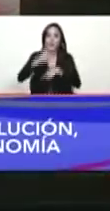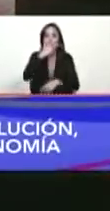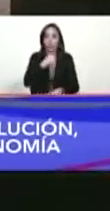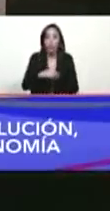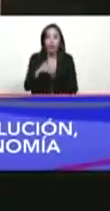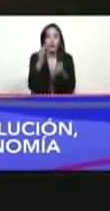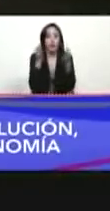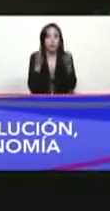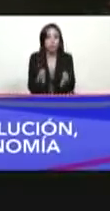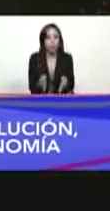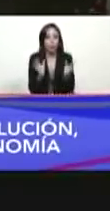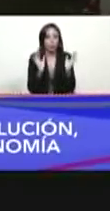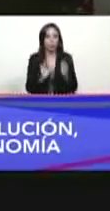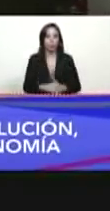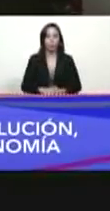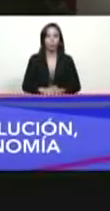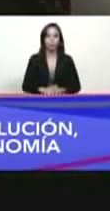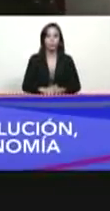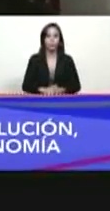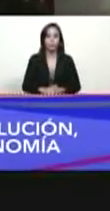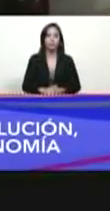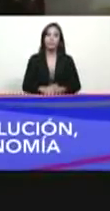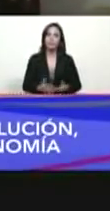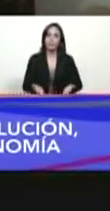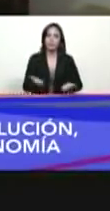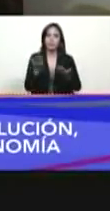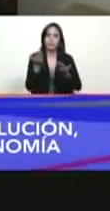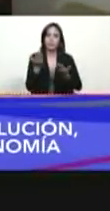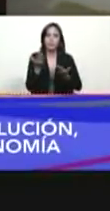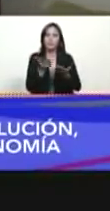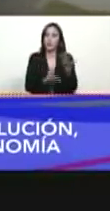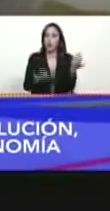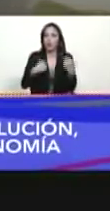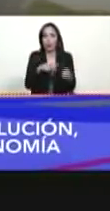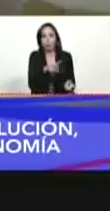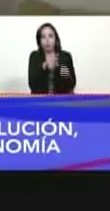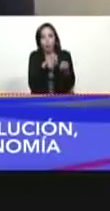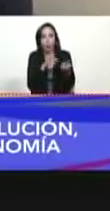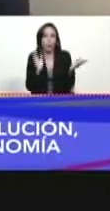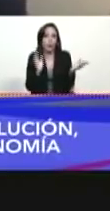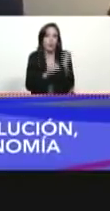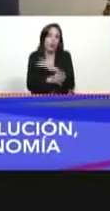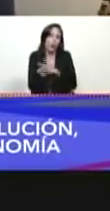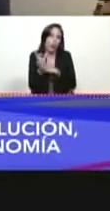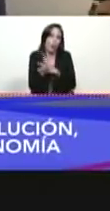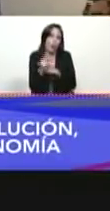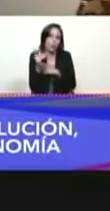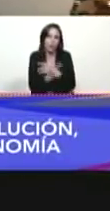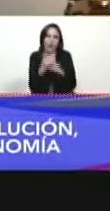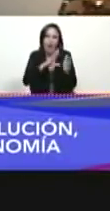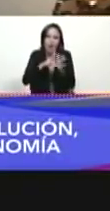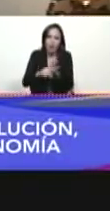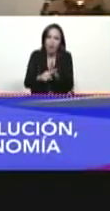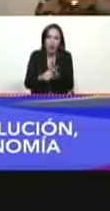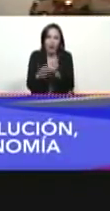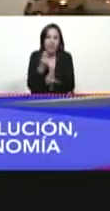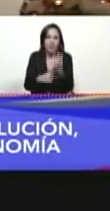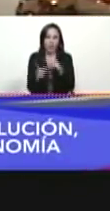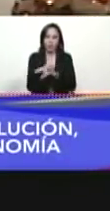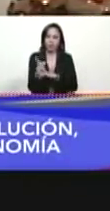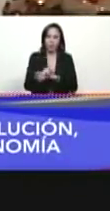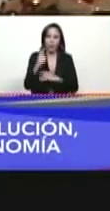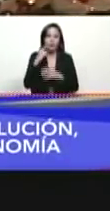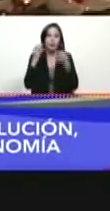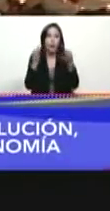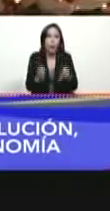precio justo, de acuerdo al ingreso de cada familia, sin robarle el ingreso a cada